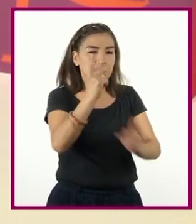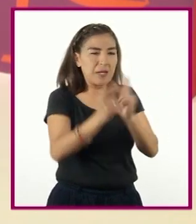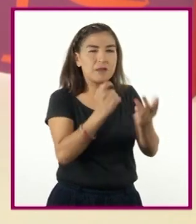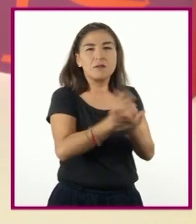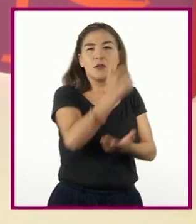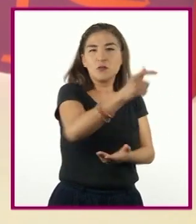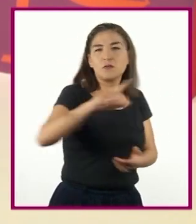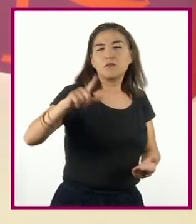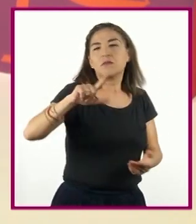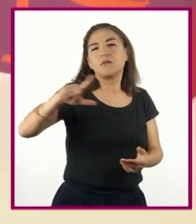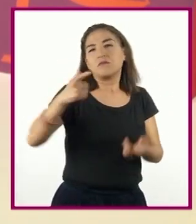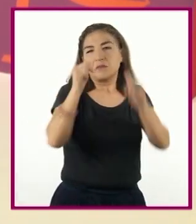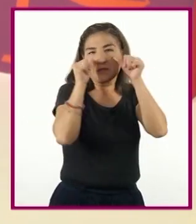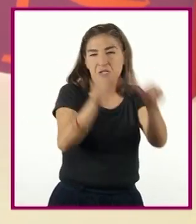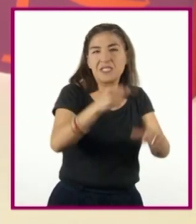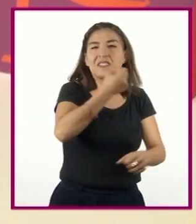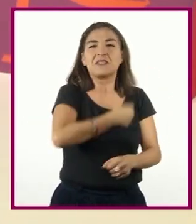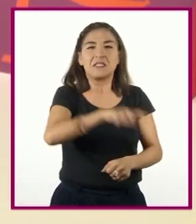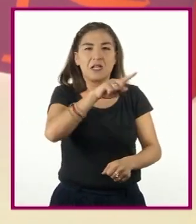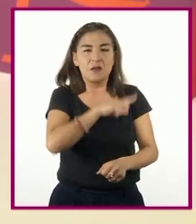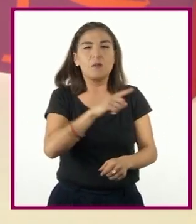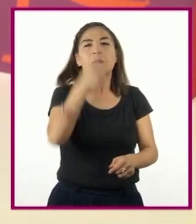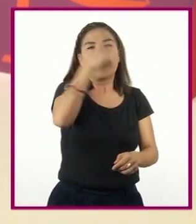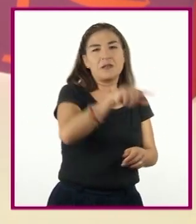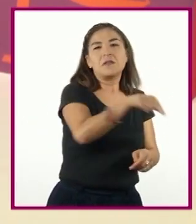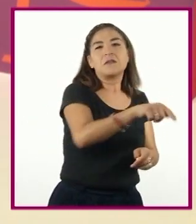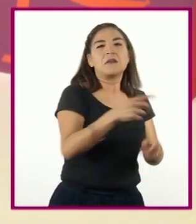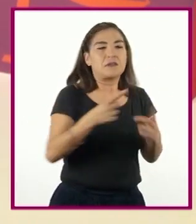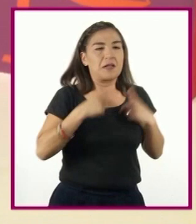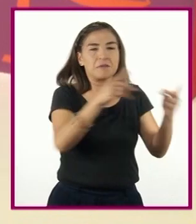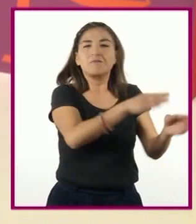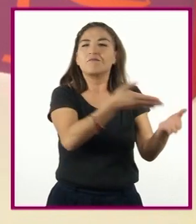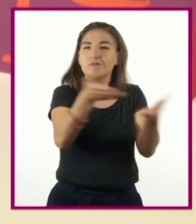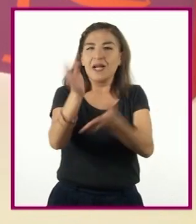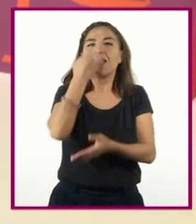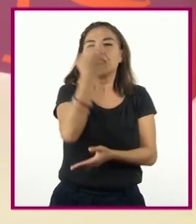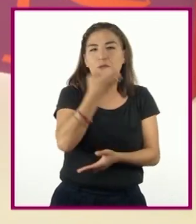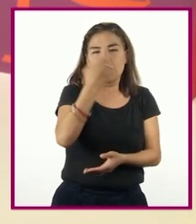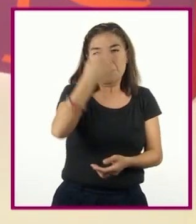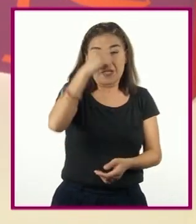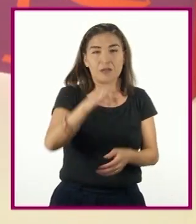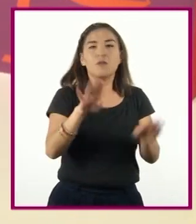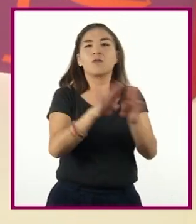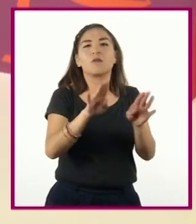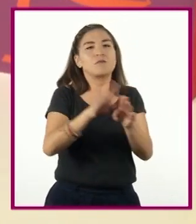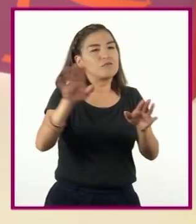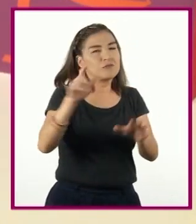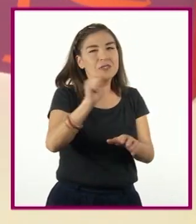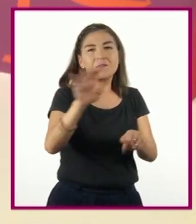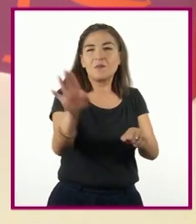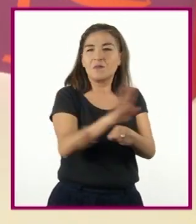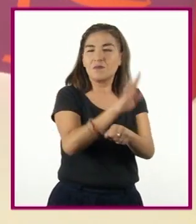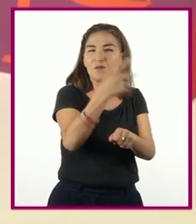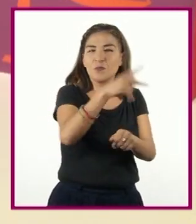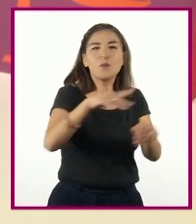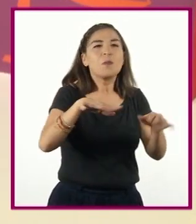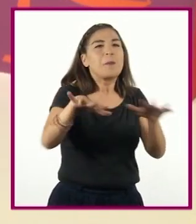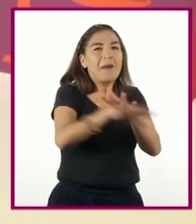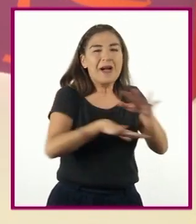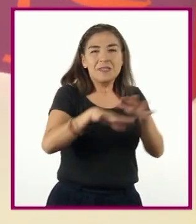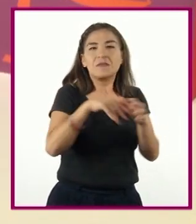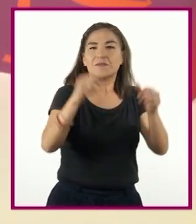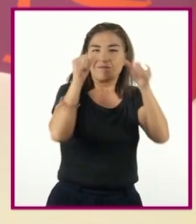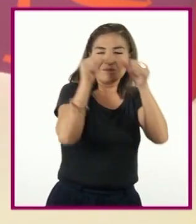como servicios de salud, asistencia escolar y cobertura universal de la educación básica, condiciones mínimas